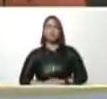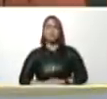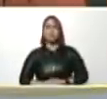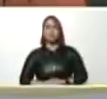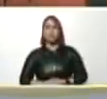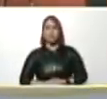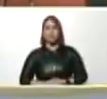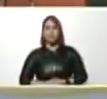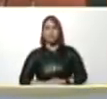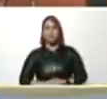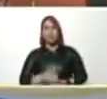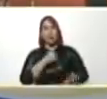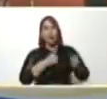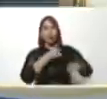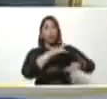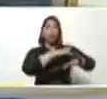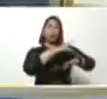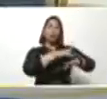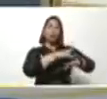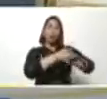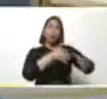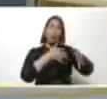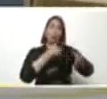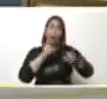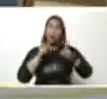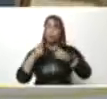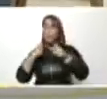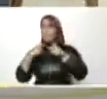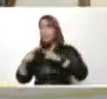En una nos toca ganar, en una nos toca perder.